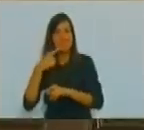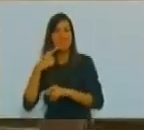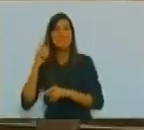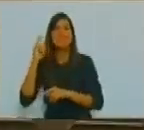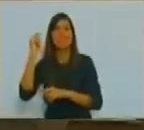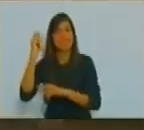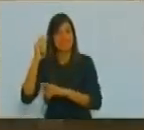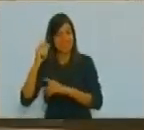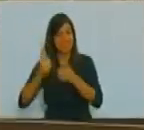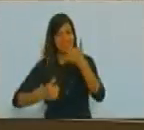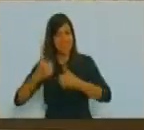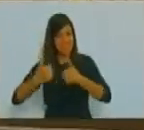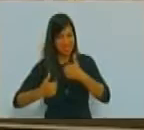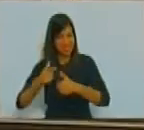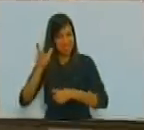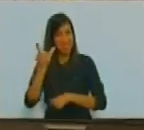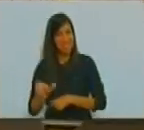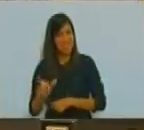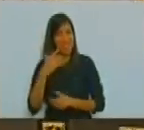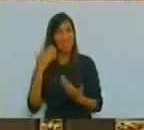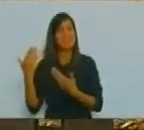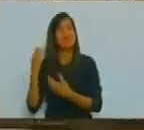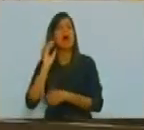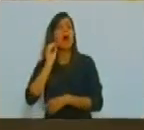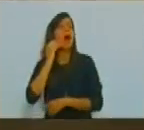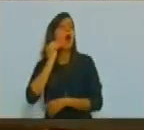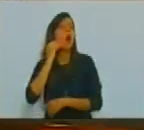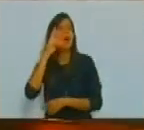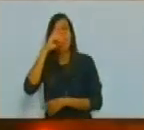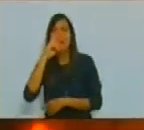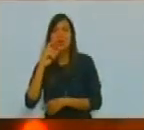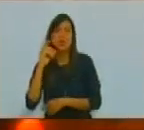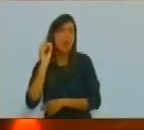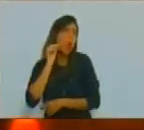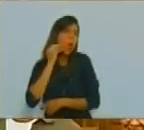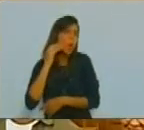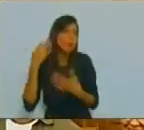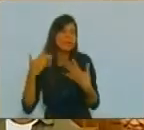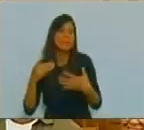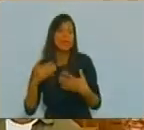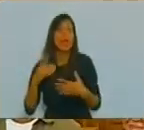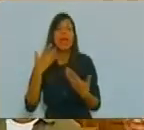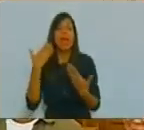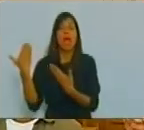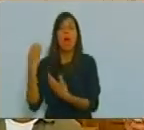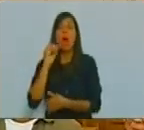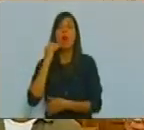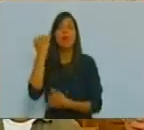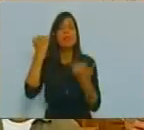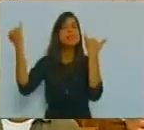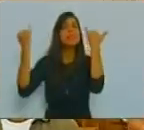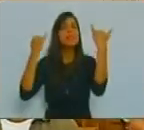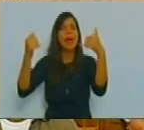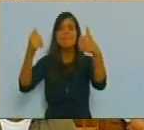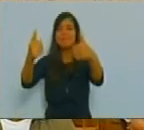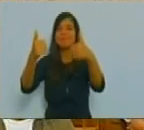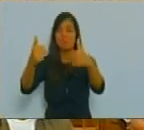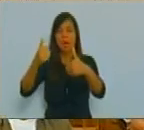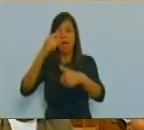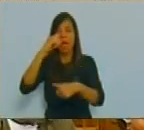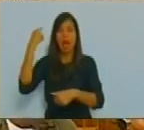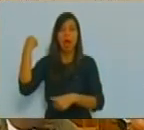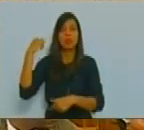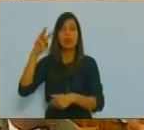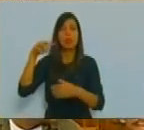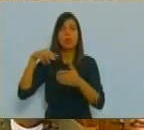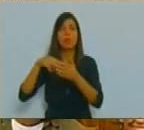verdad y por eso creemos que esta generación debe dar su granito de arena porque fue en el 2007 como